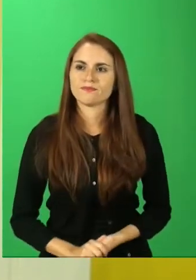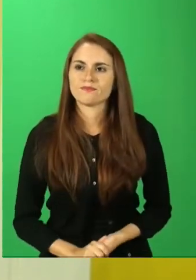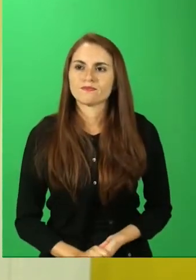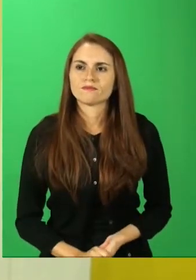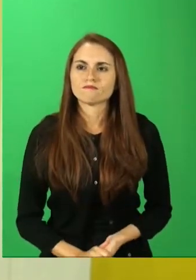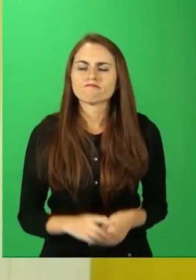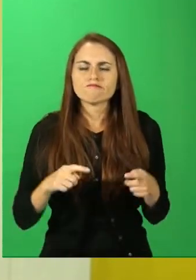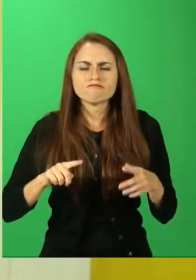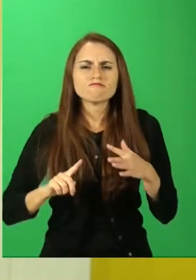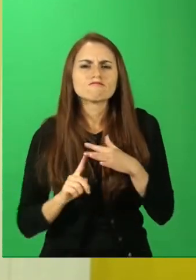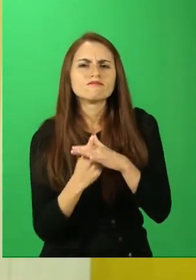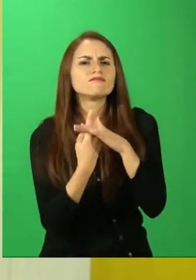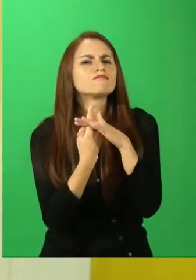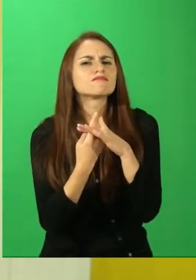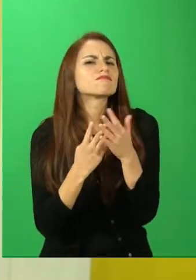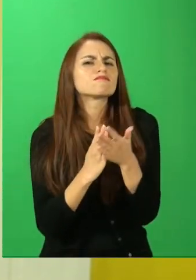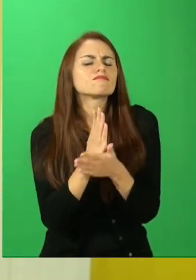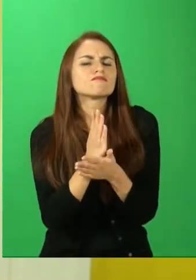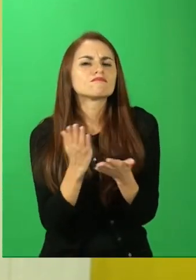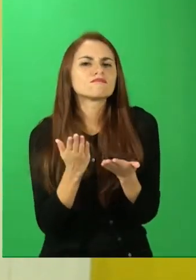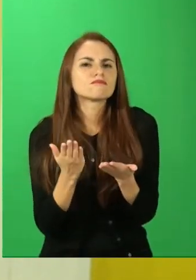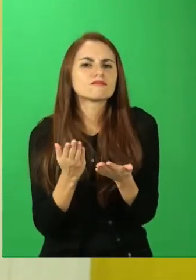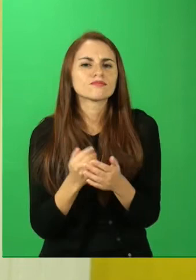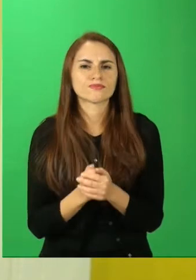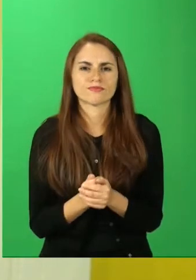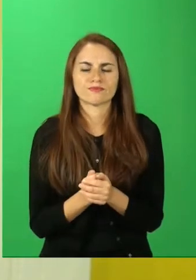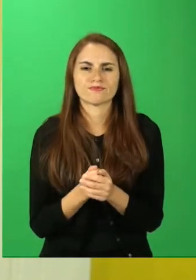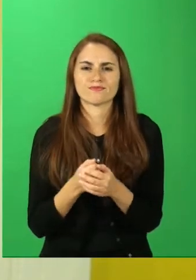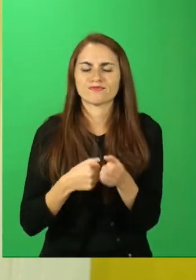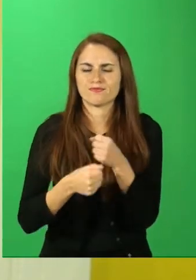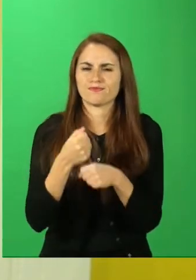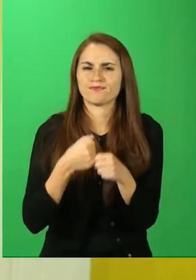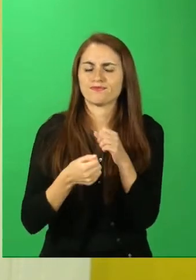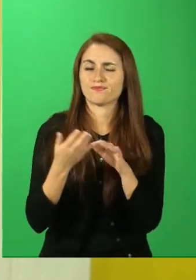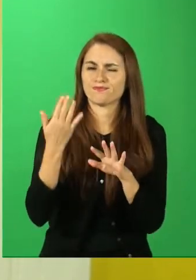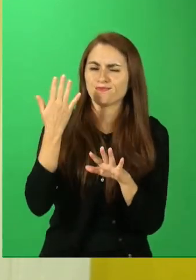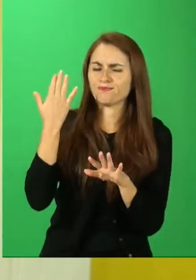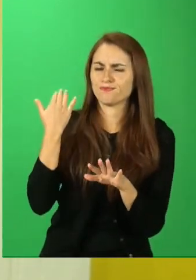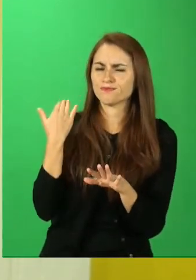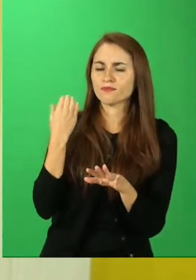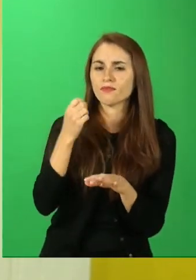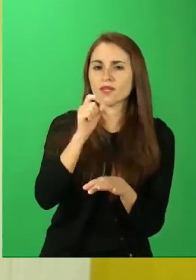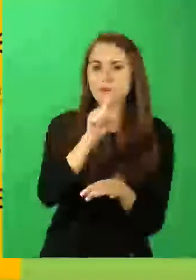El origen de la Unión Soviética hay que remontarlos hasta